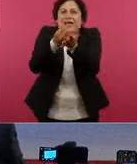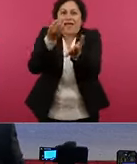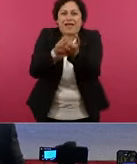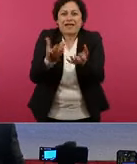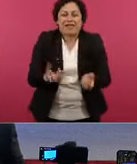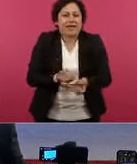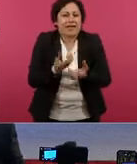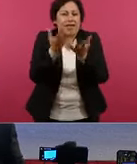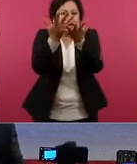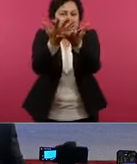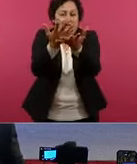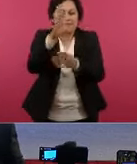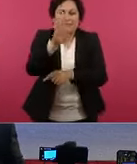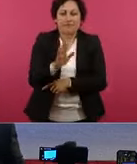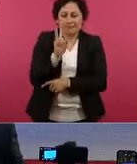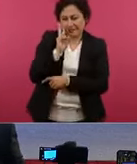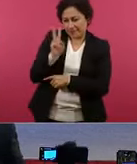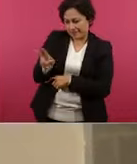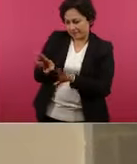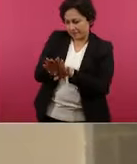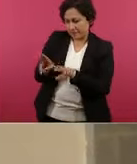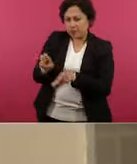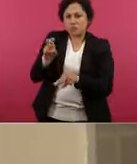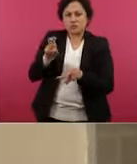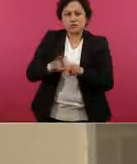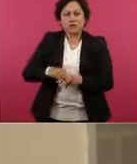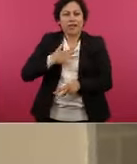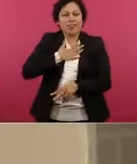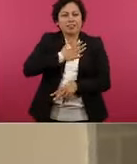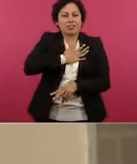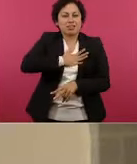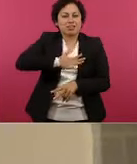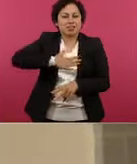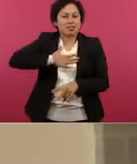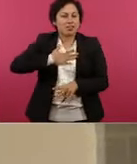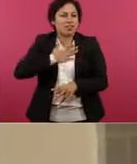sentaban en ademán de gusto, como se les